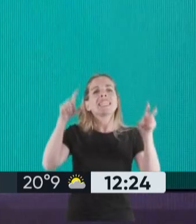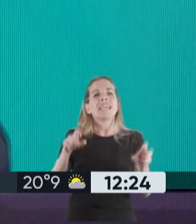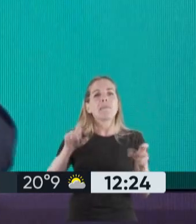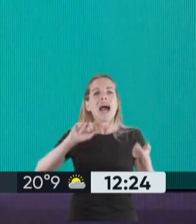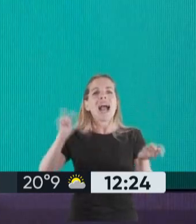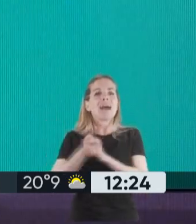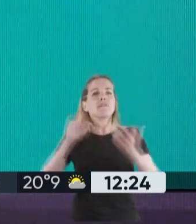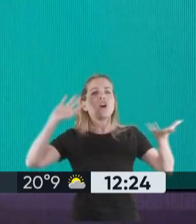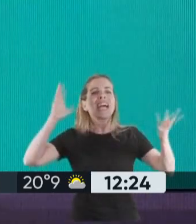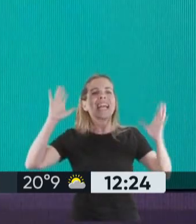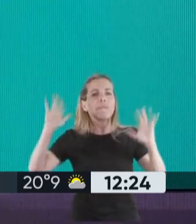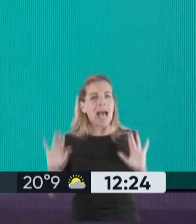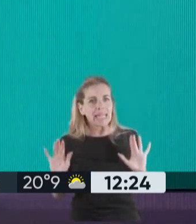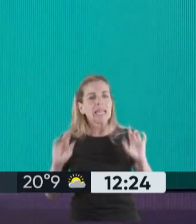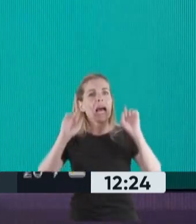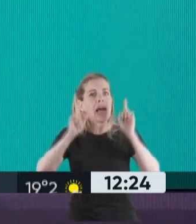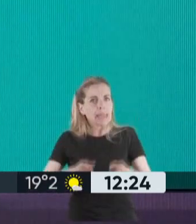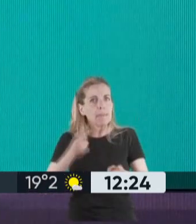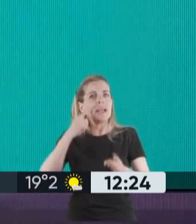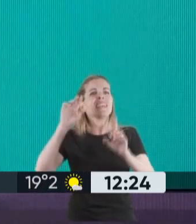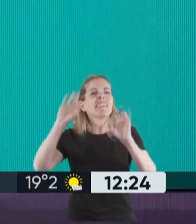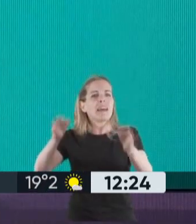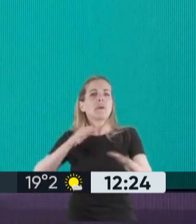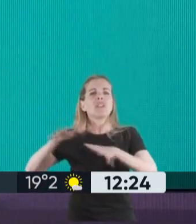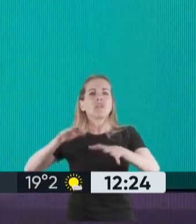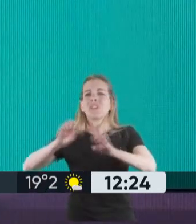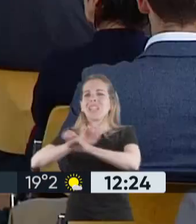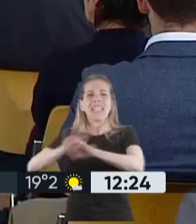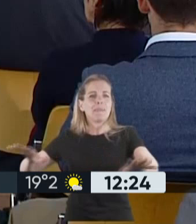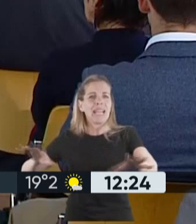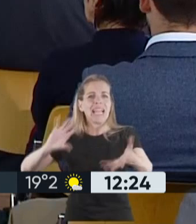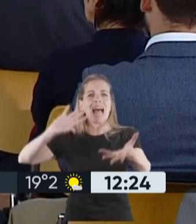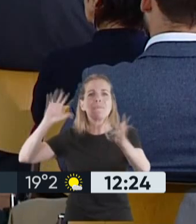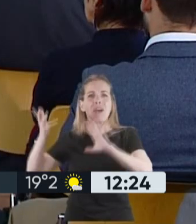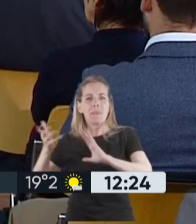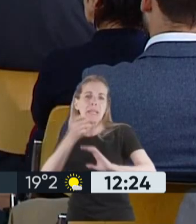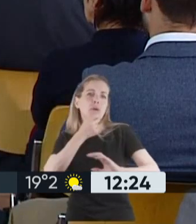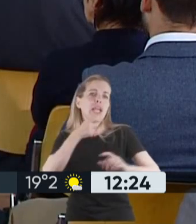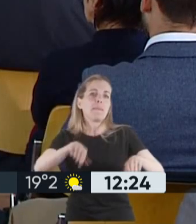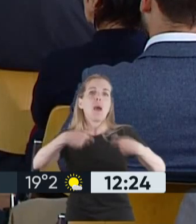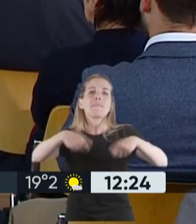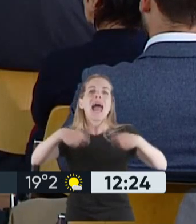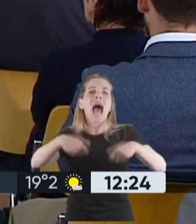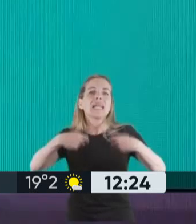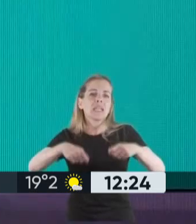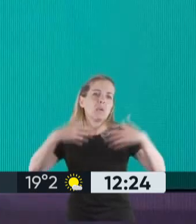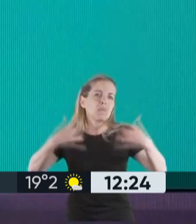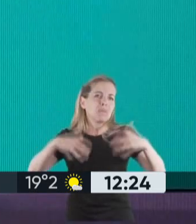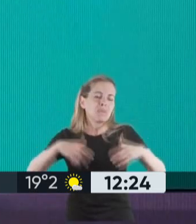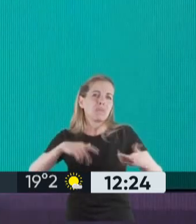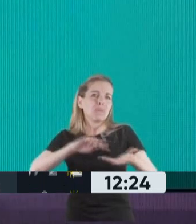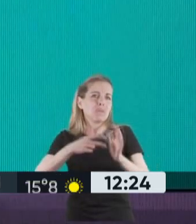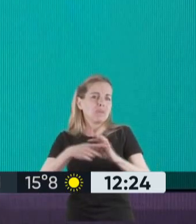también habla de la crisis ambiental que estamos viviendo, donde, por ejemplo, el uso de los plásticos se ha vuelto un problema enorme.